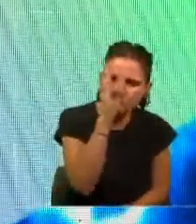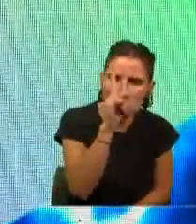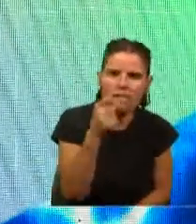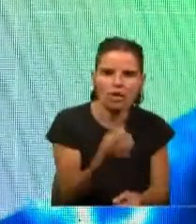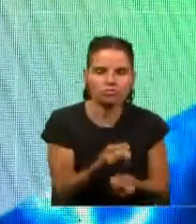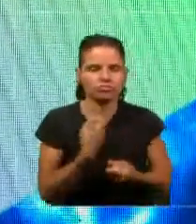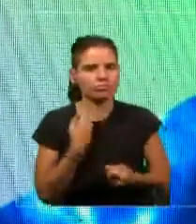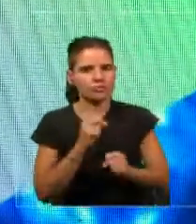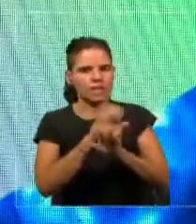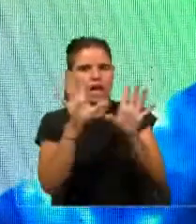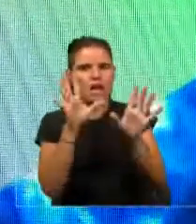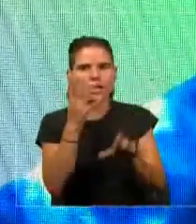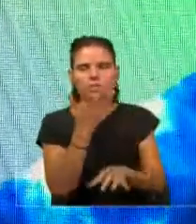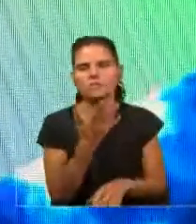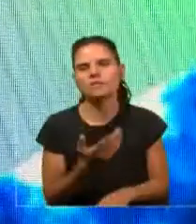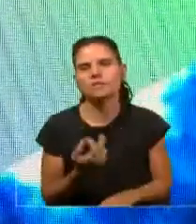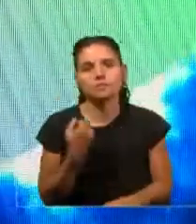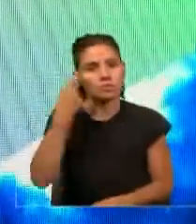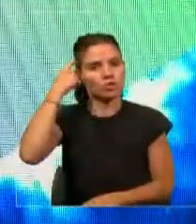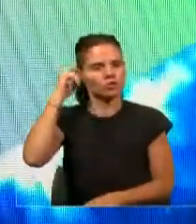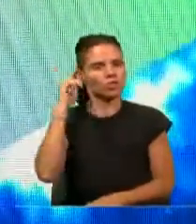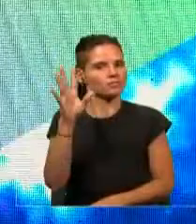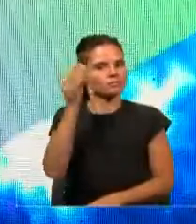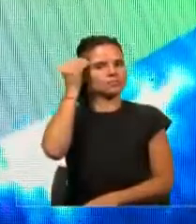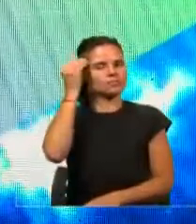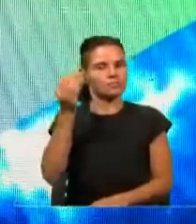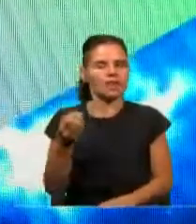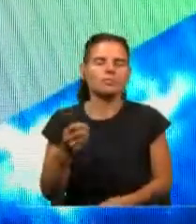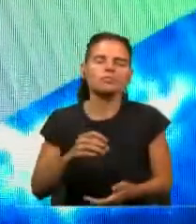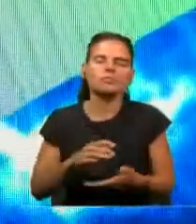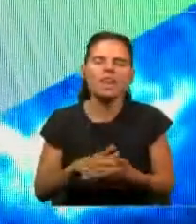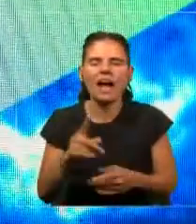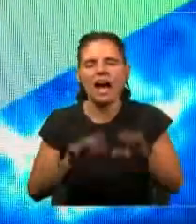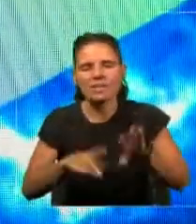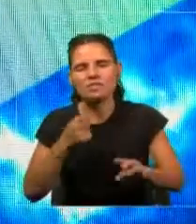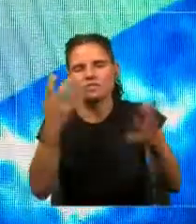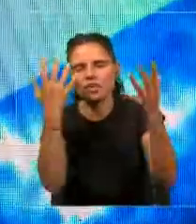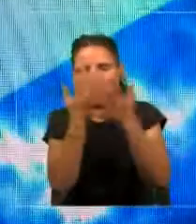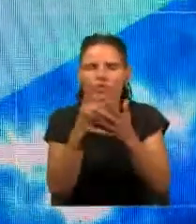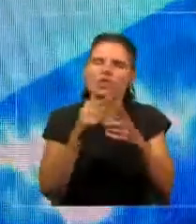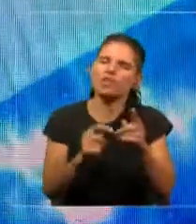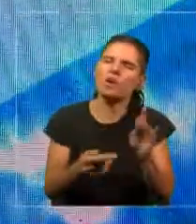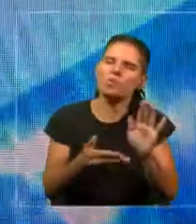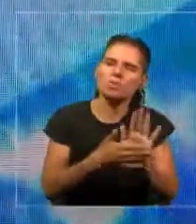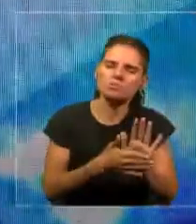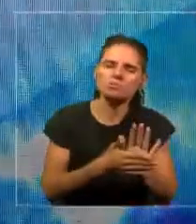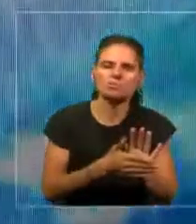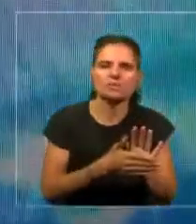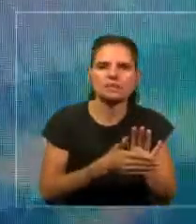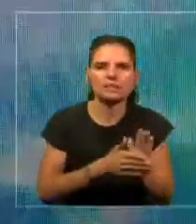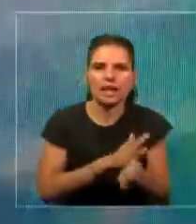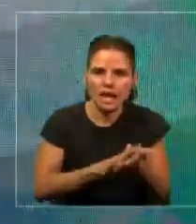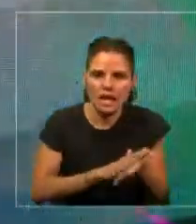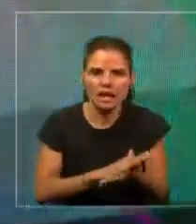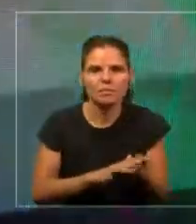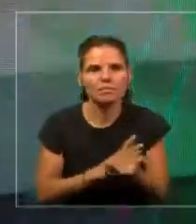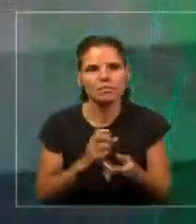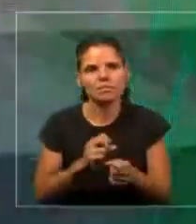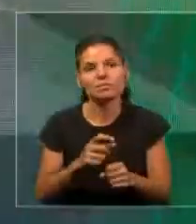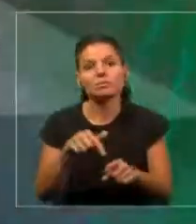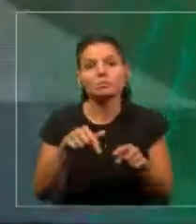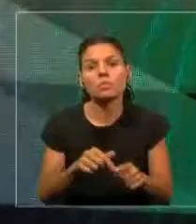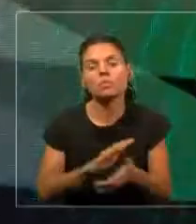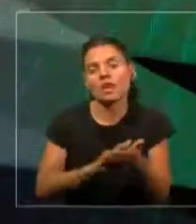puede parecer muy abstracto. Les voy a dar un ejemplo concreto. La aplicación Waze, ¿no es cierto? Esa la